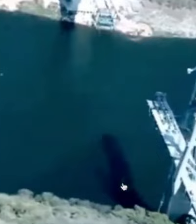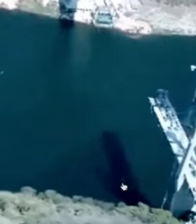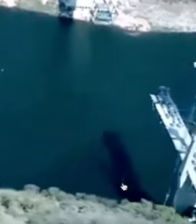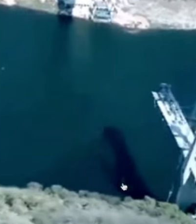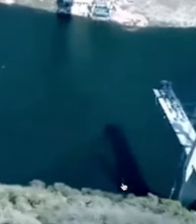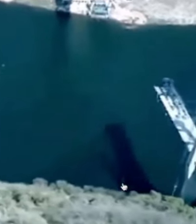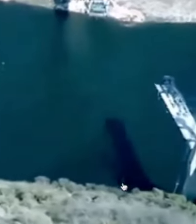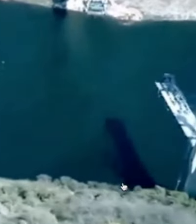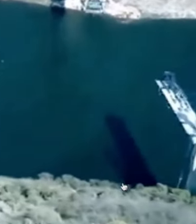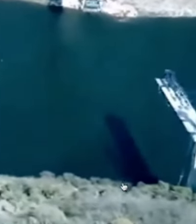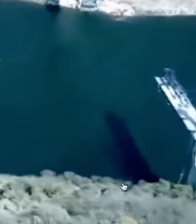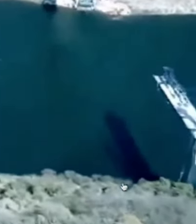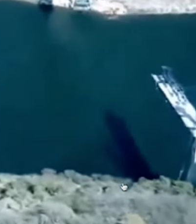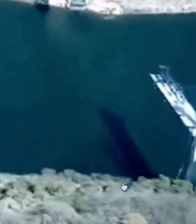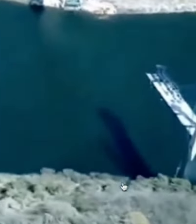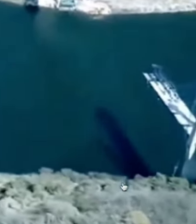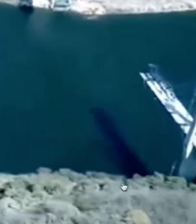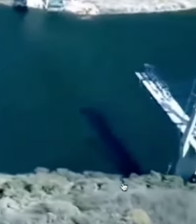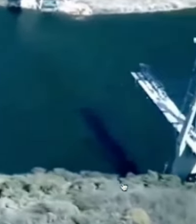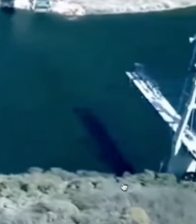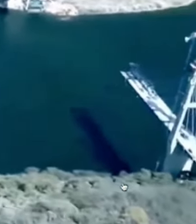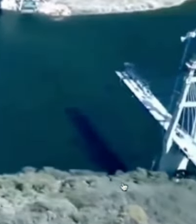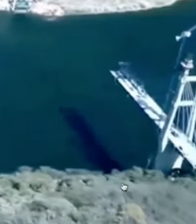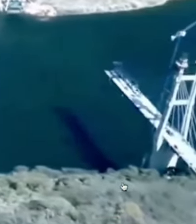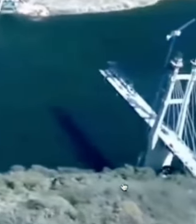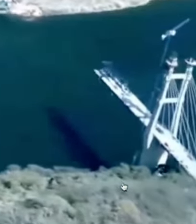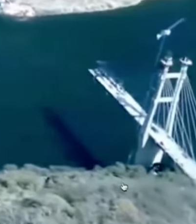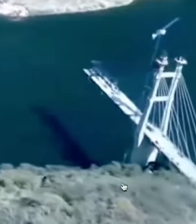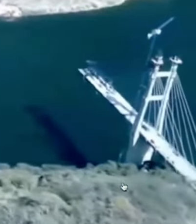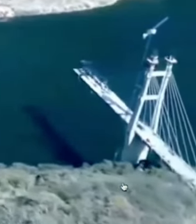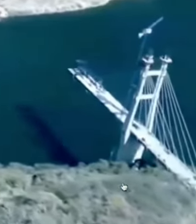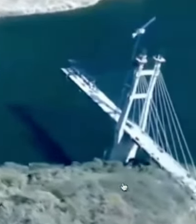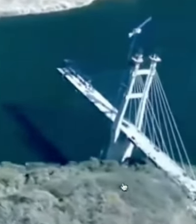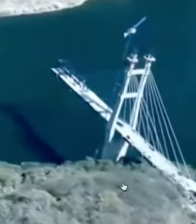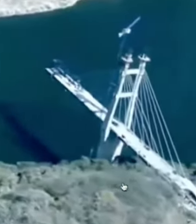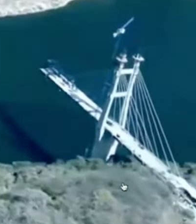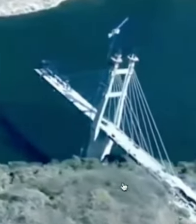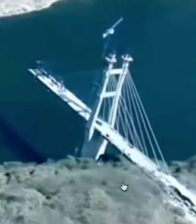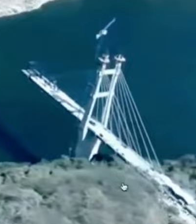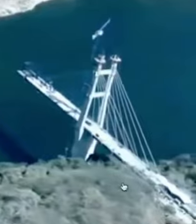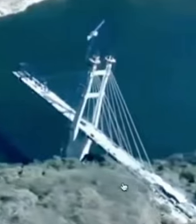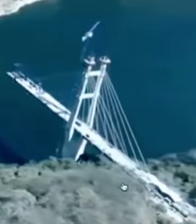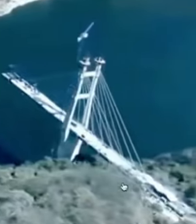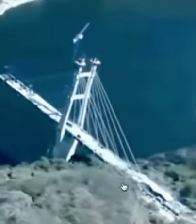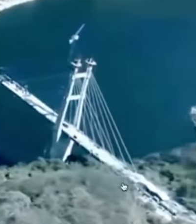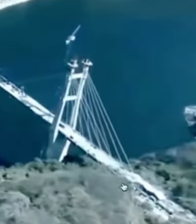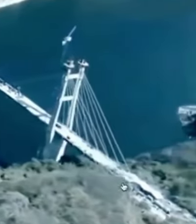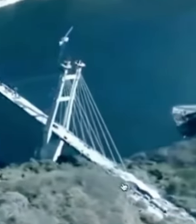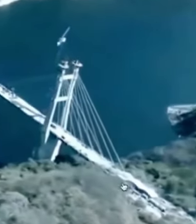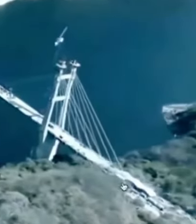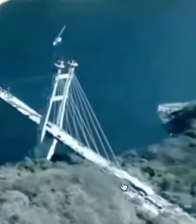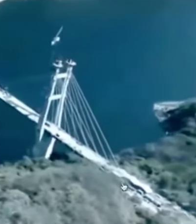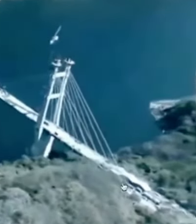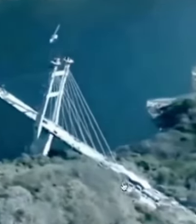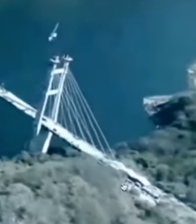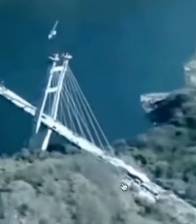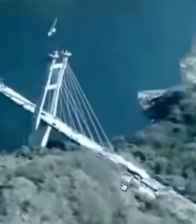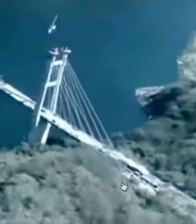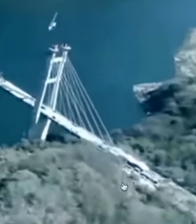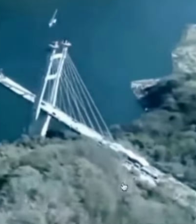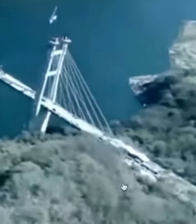unas lanzadoras. Es una tecnología de ingeniería civil, de